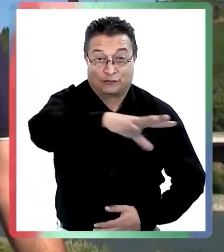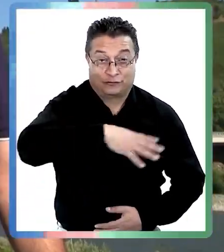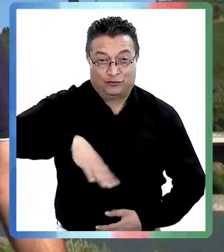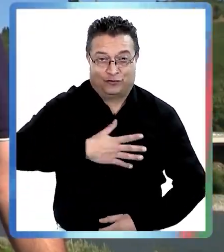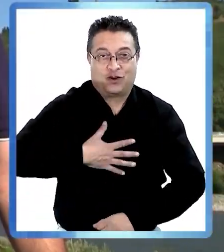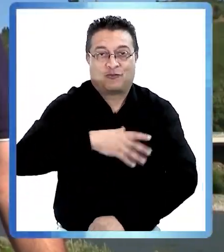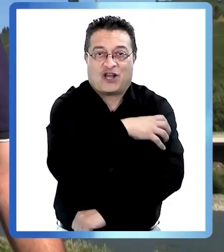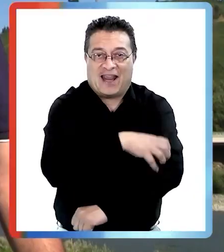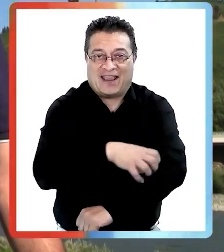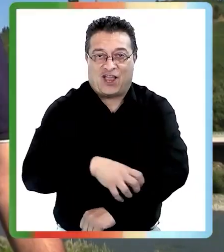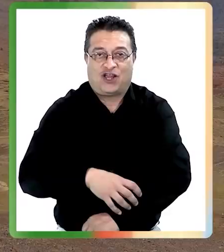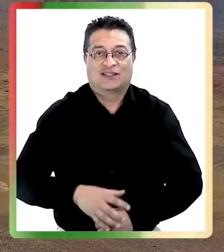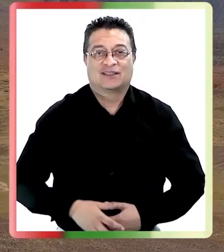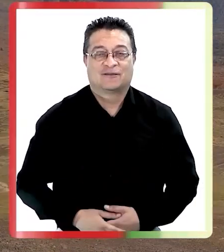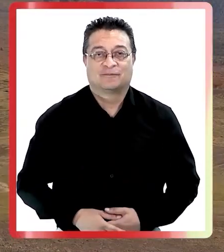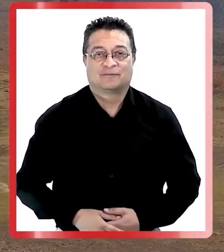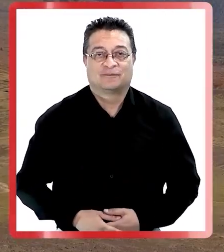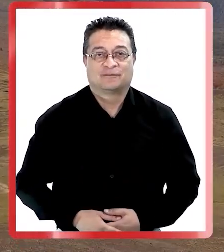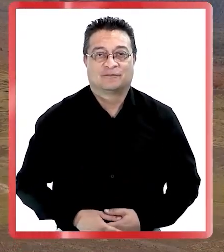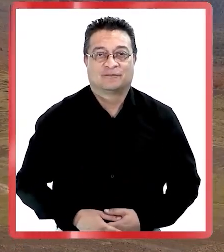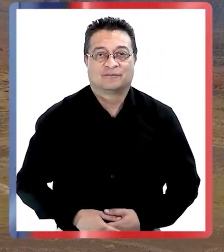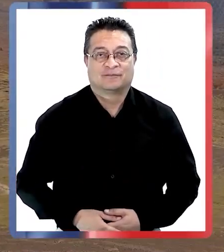Somos las regiones.